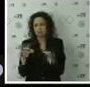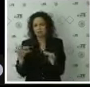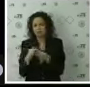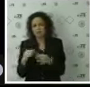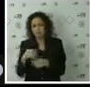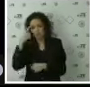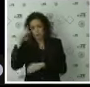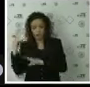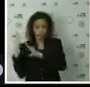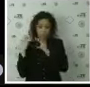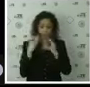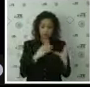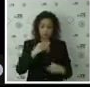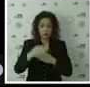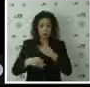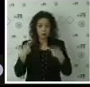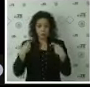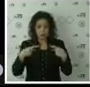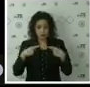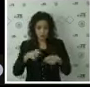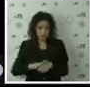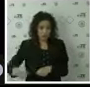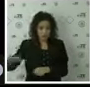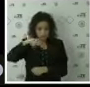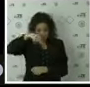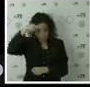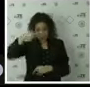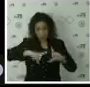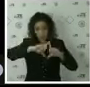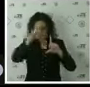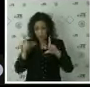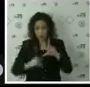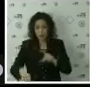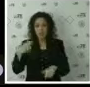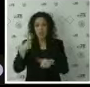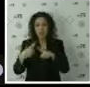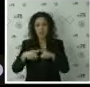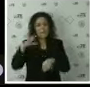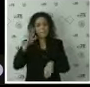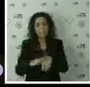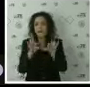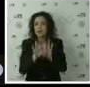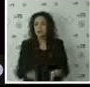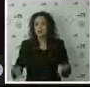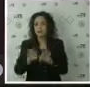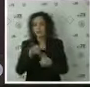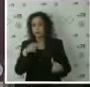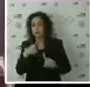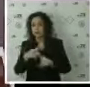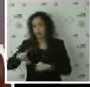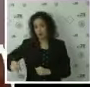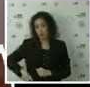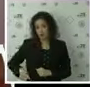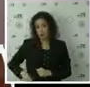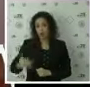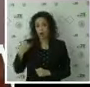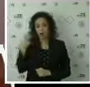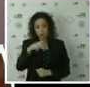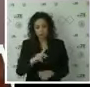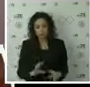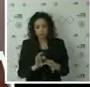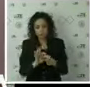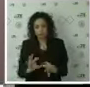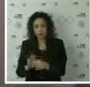formar a la ciudadanía en un país como el nuestro recae principalmente en el gobierno y sus respectivas organizaciones, por lo que